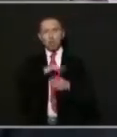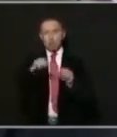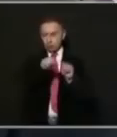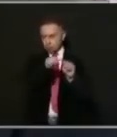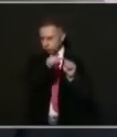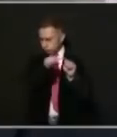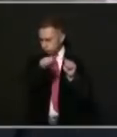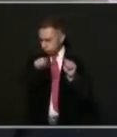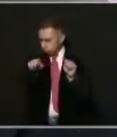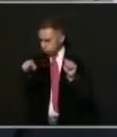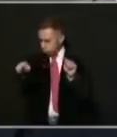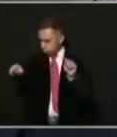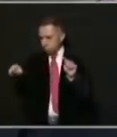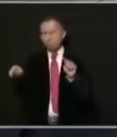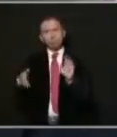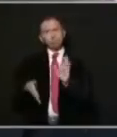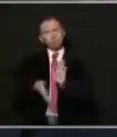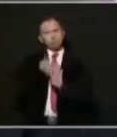es